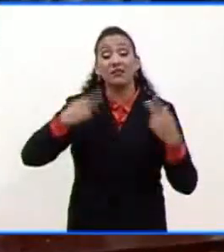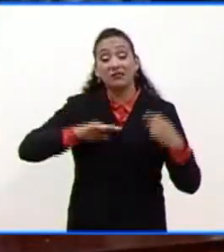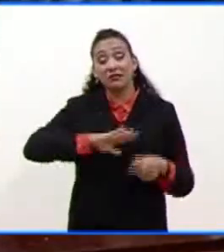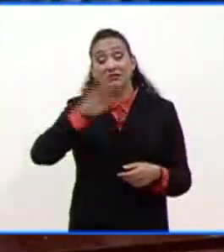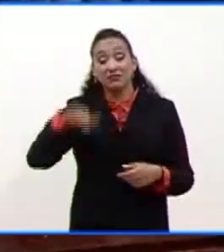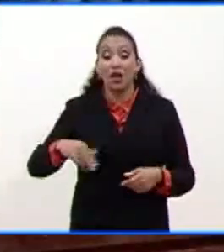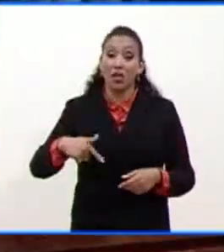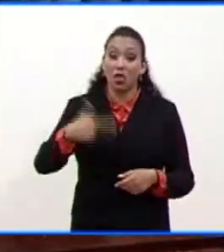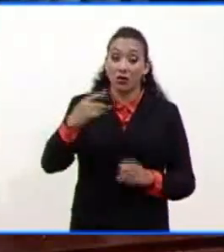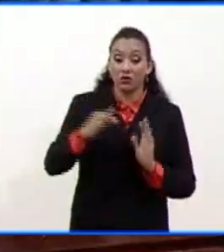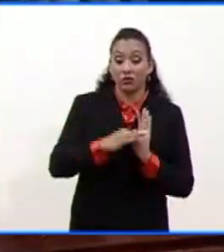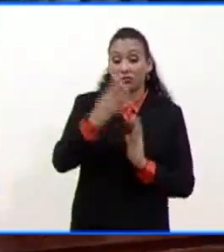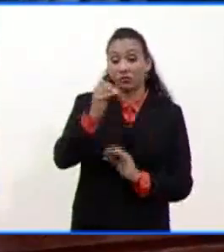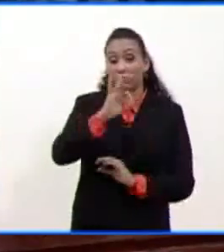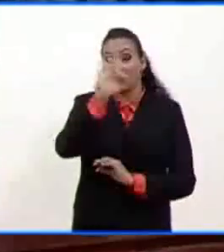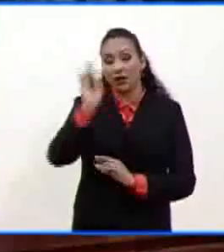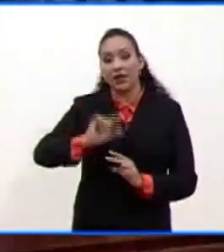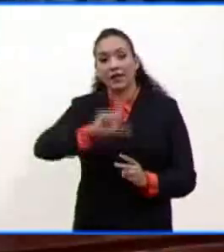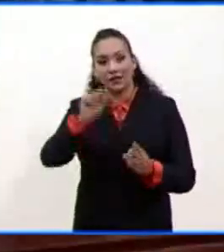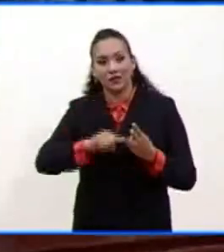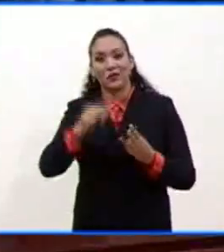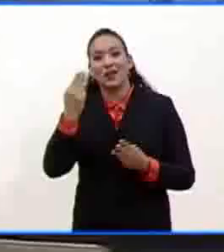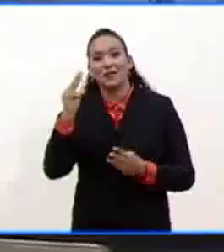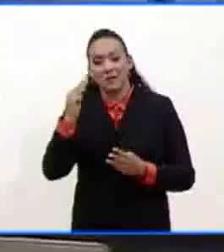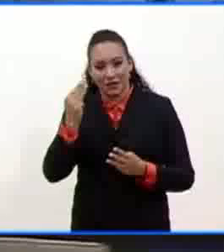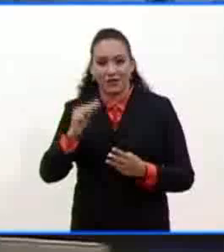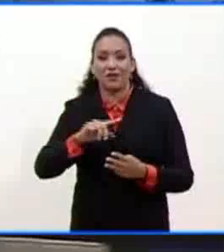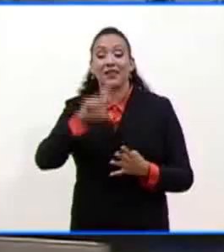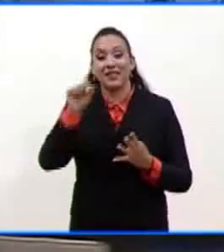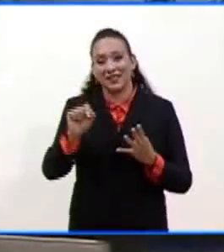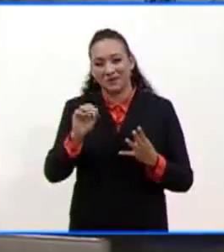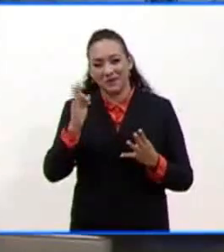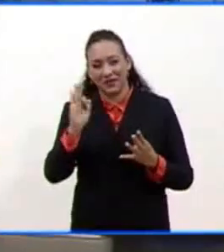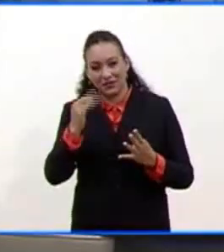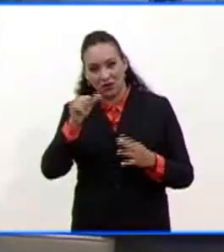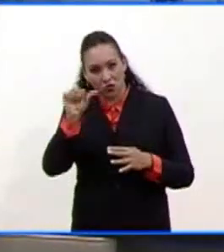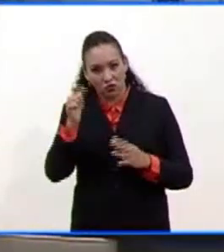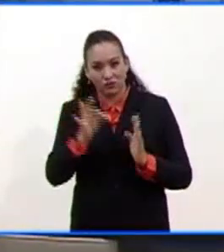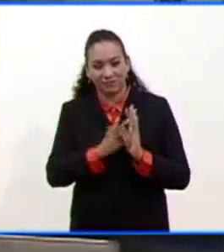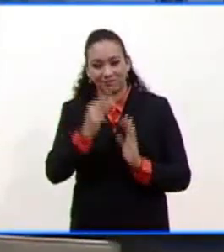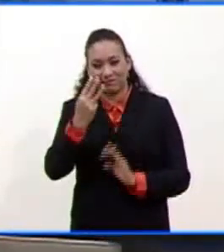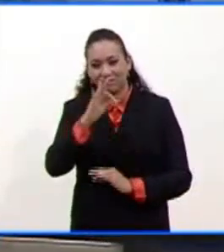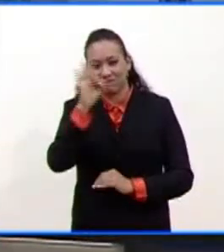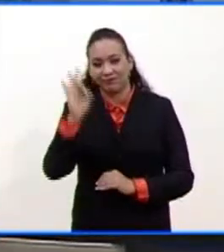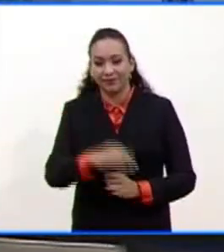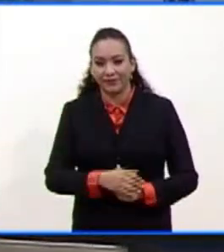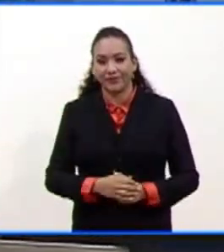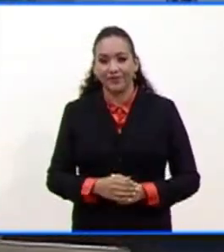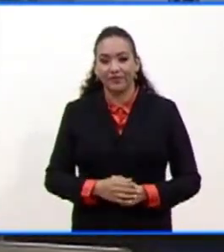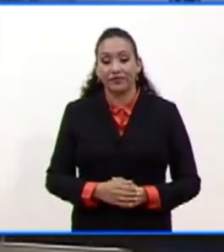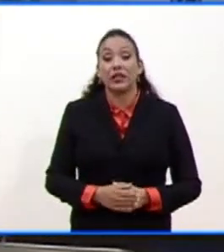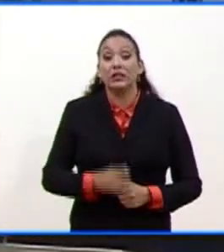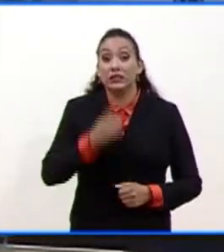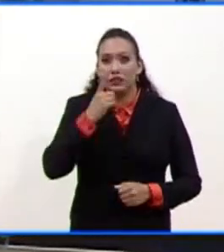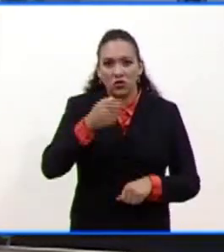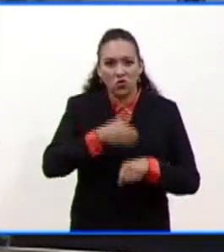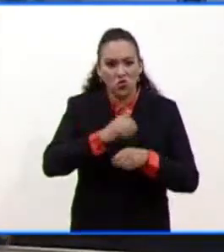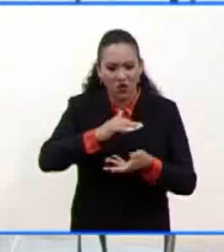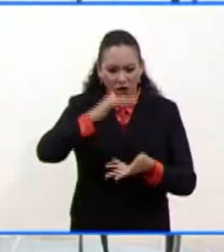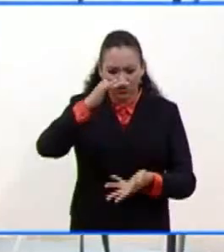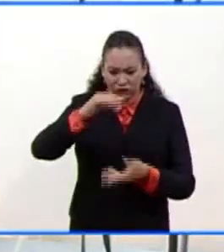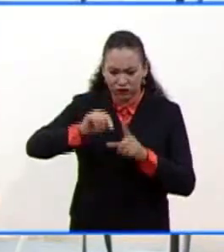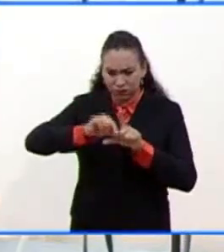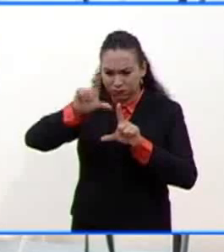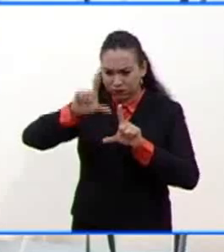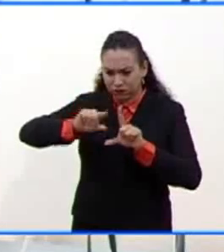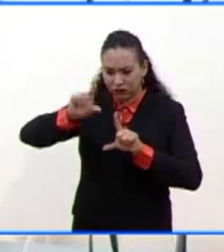con 12.9%, seguido de mayo con 12% y febrero con 11.3%. Detalló que esta cifra aún